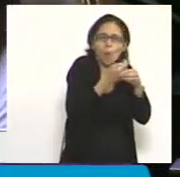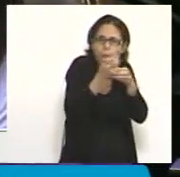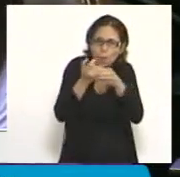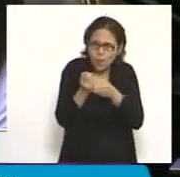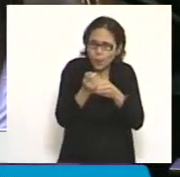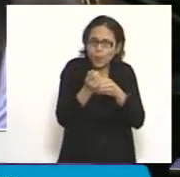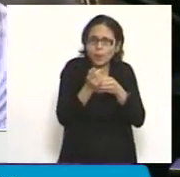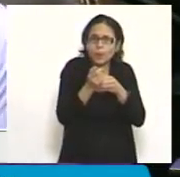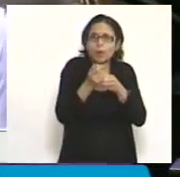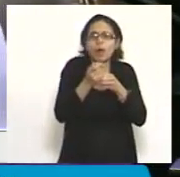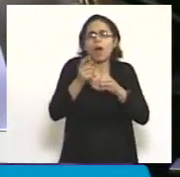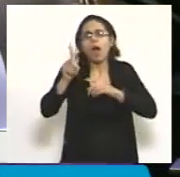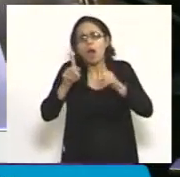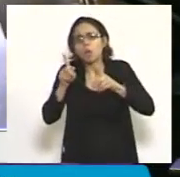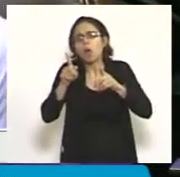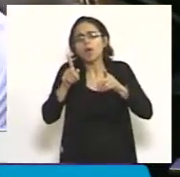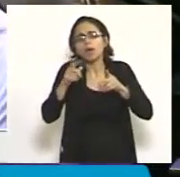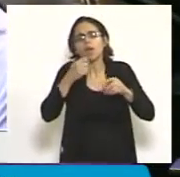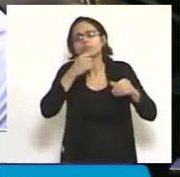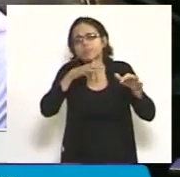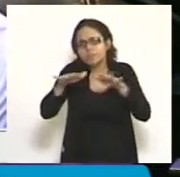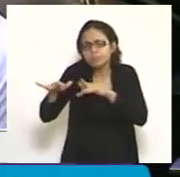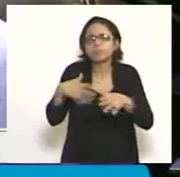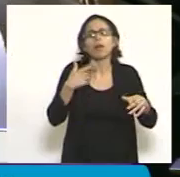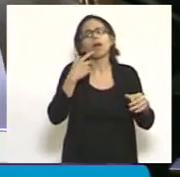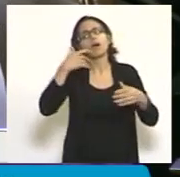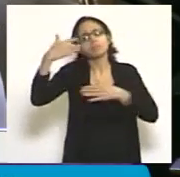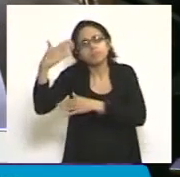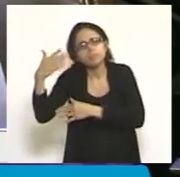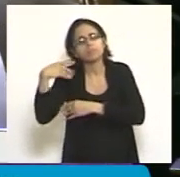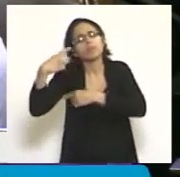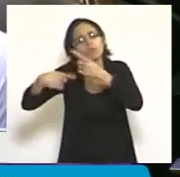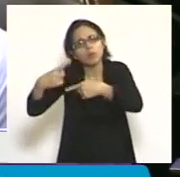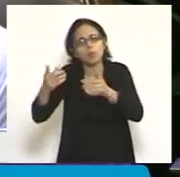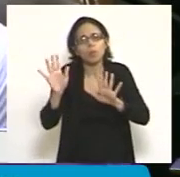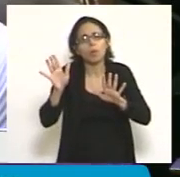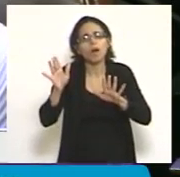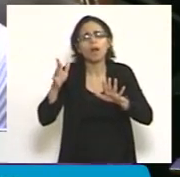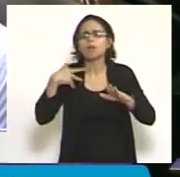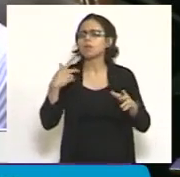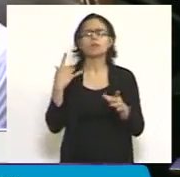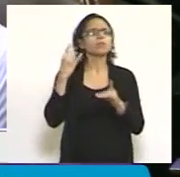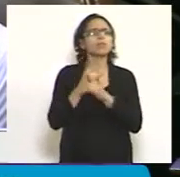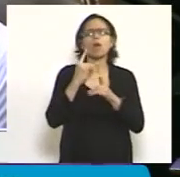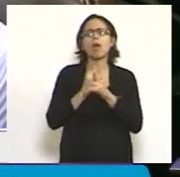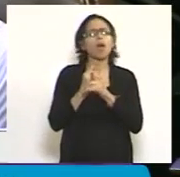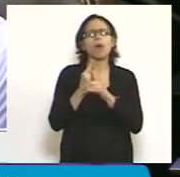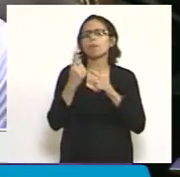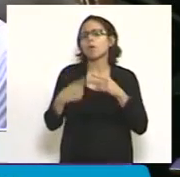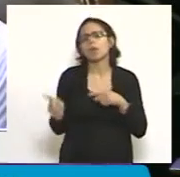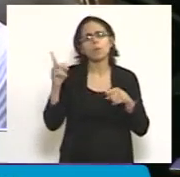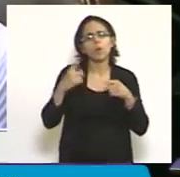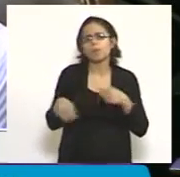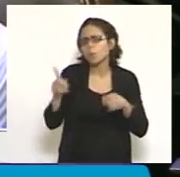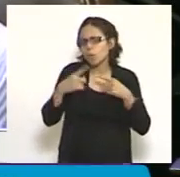que hablaron, sobre los que seguirán hablando, en realidad es más de lo mismo de lo que viene haciendo estos últimos